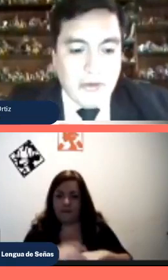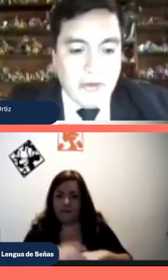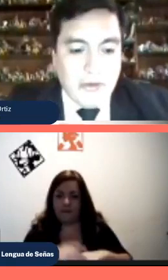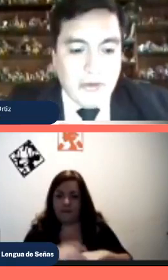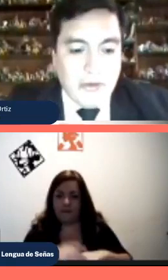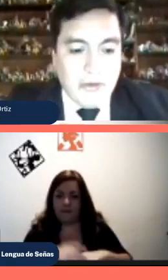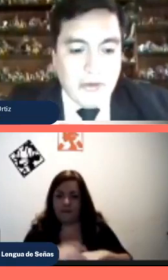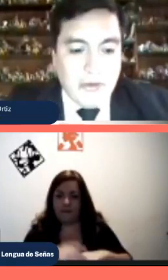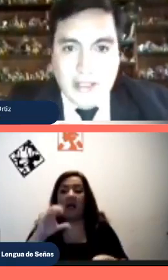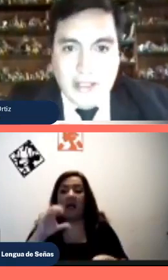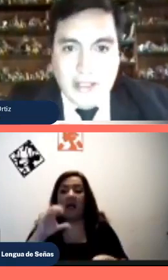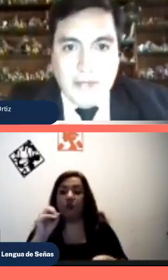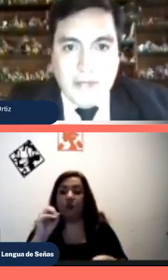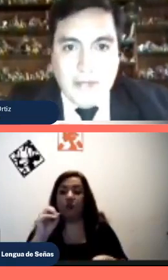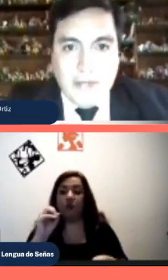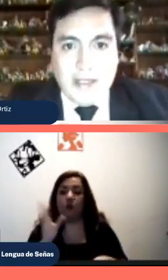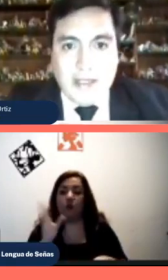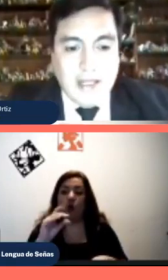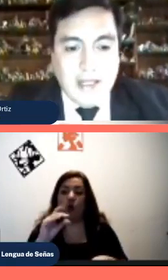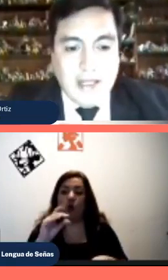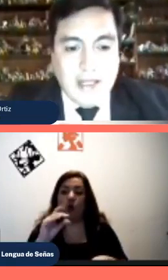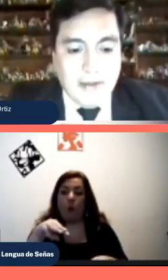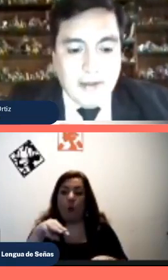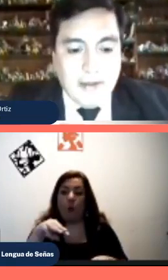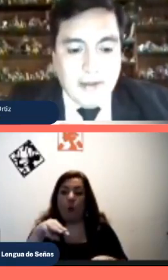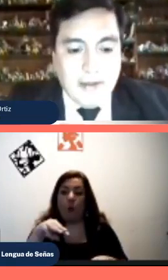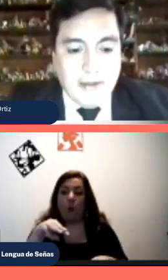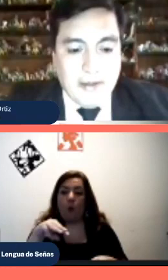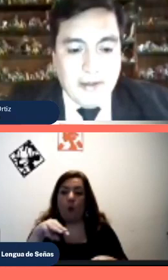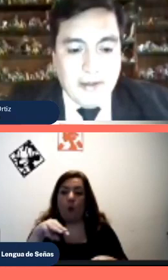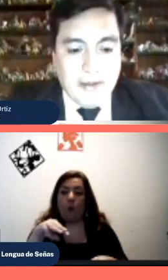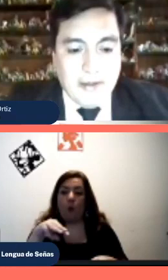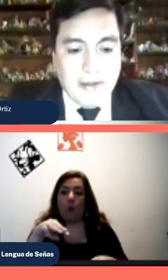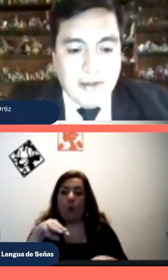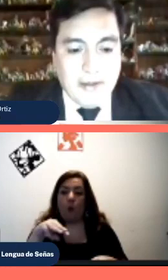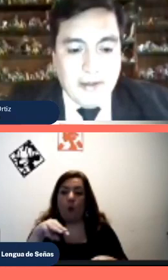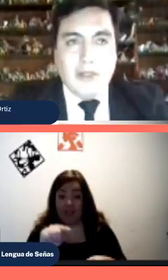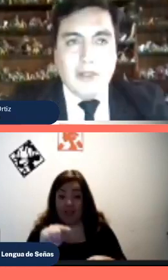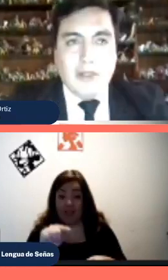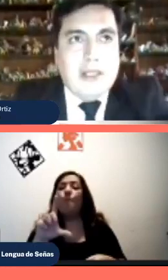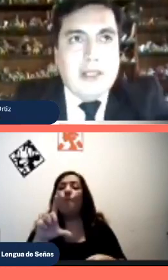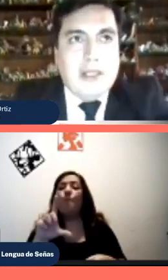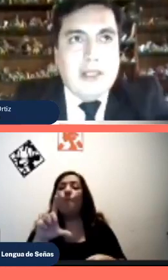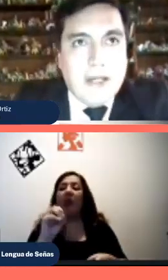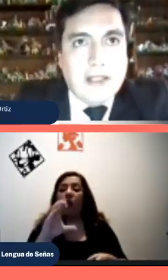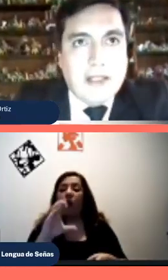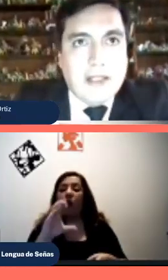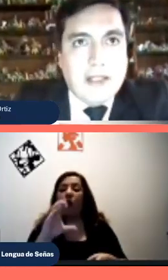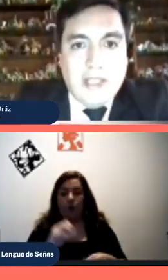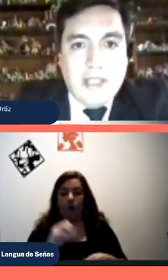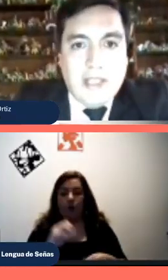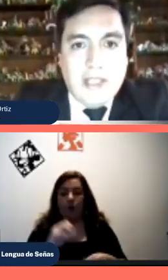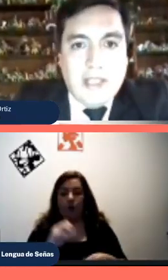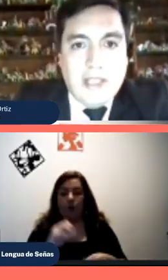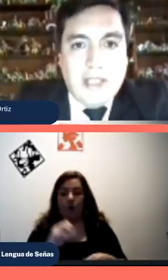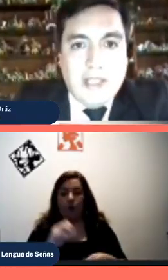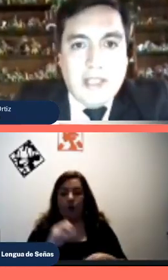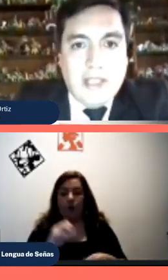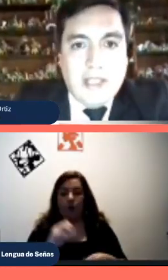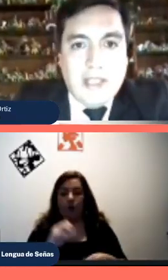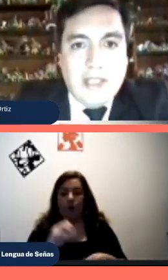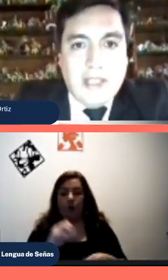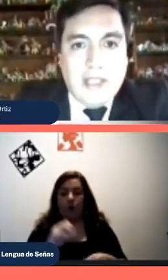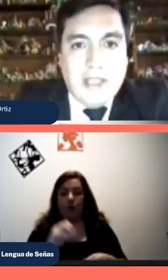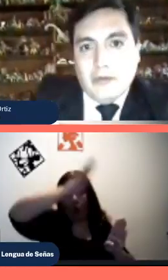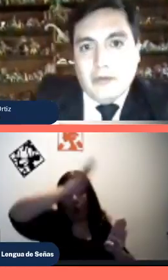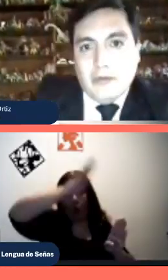polaco, y parte de la, y se nombró parte de la cordillera de los Andes,